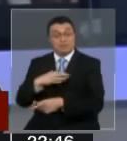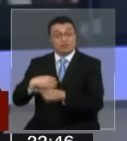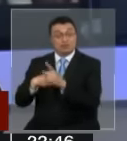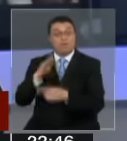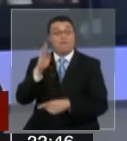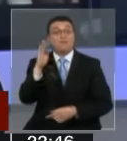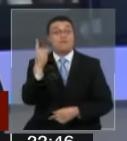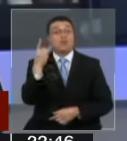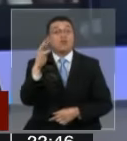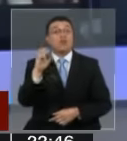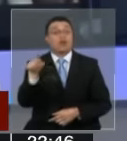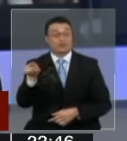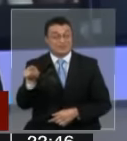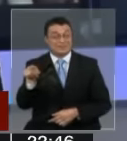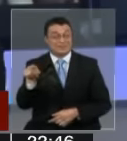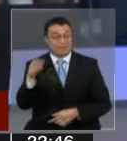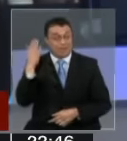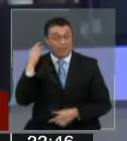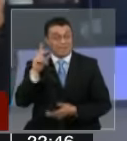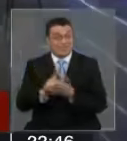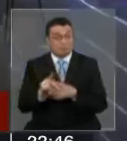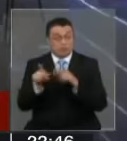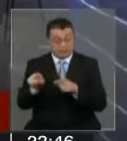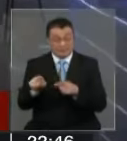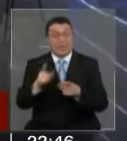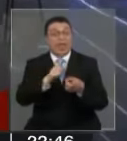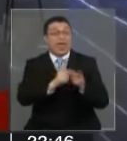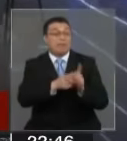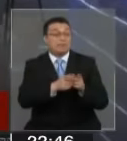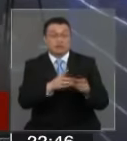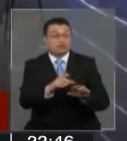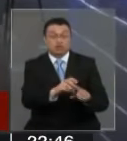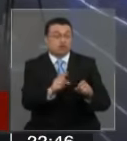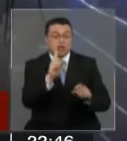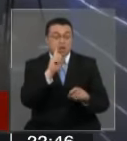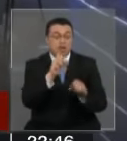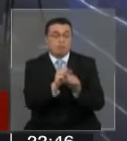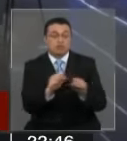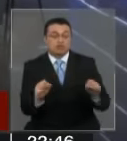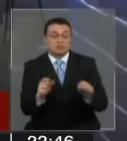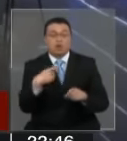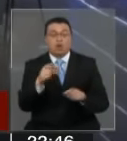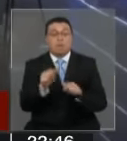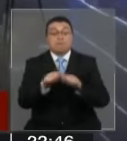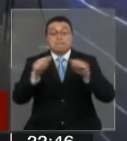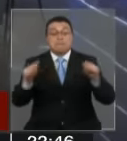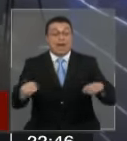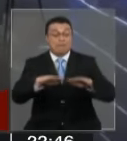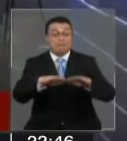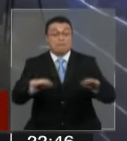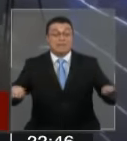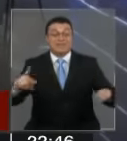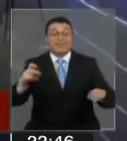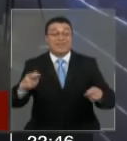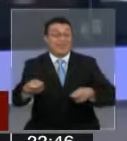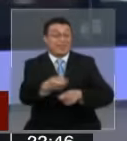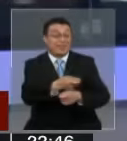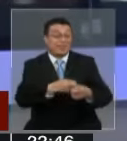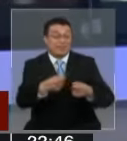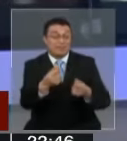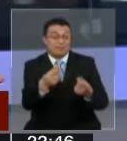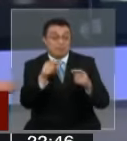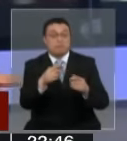Burgo, dijo que esa administración no era posible, que no podía haber más mesas de dinero para